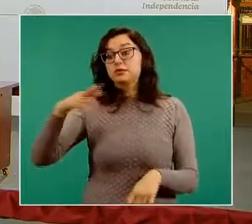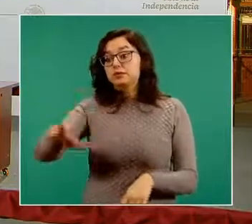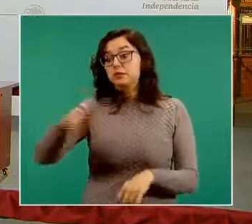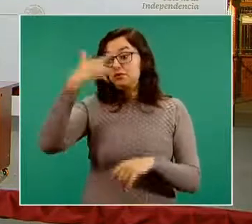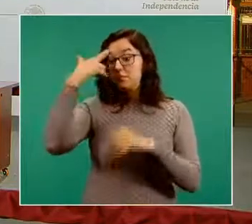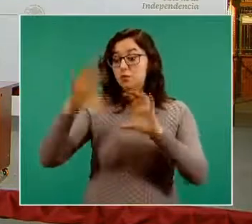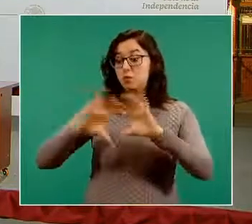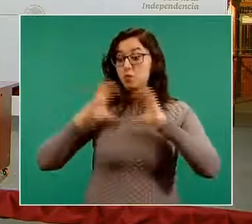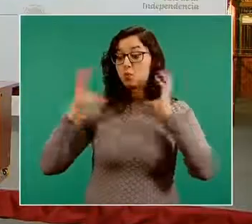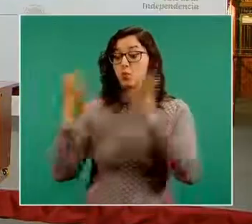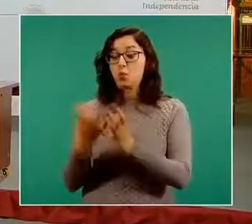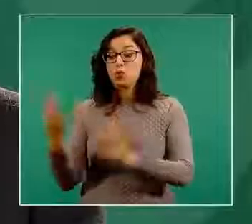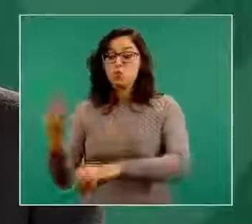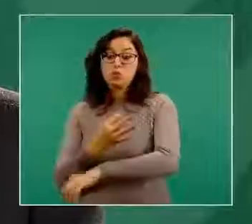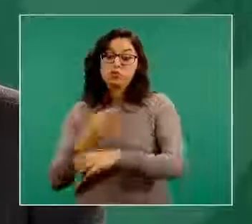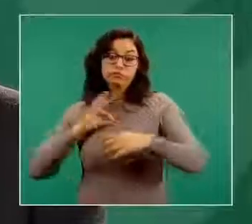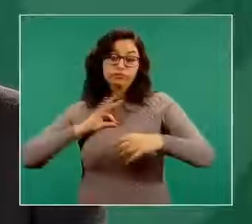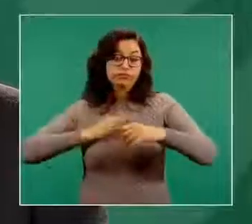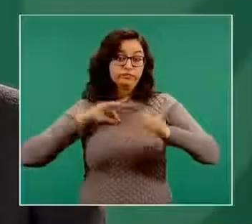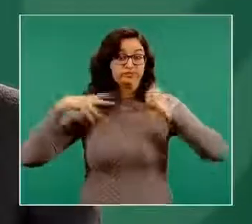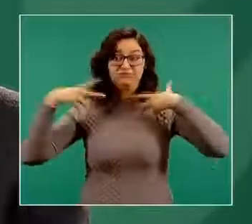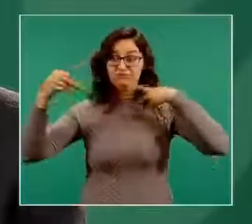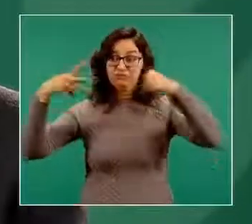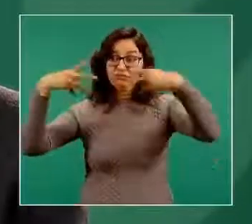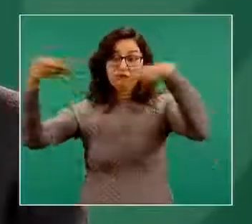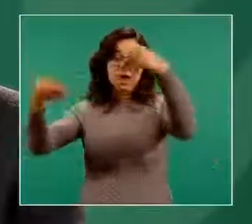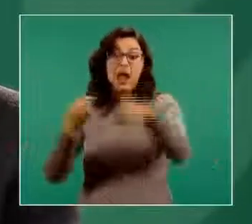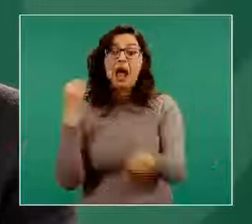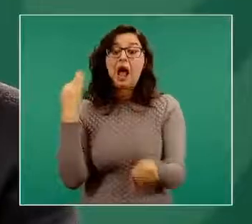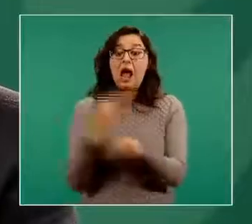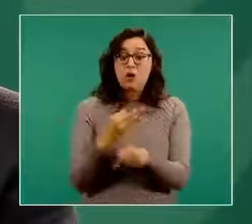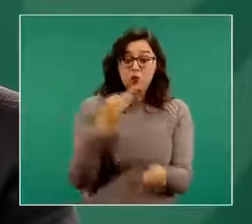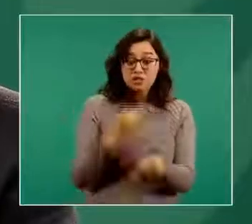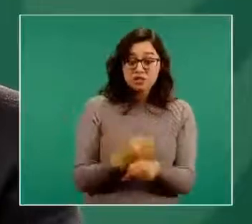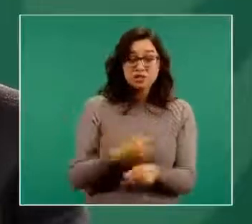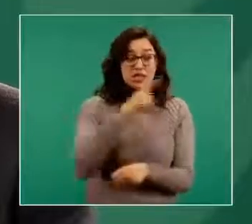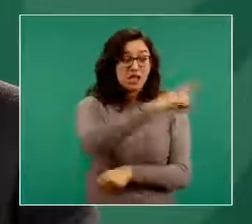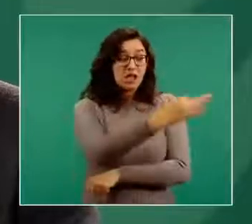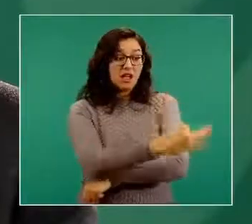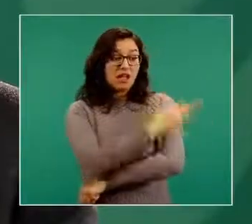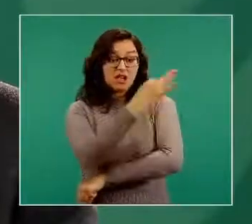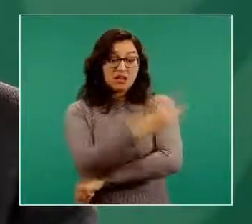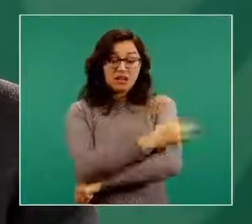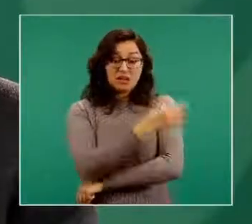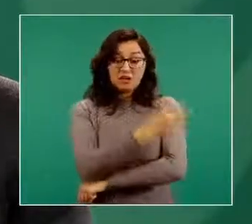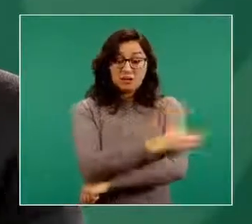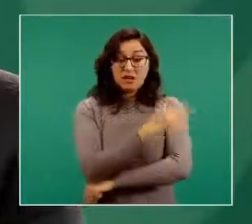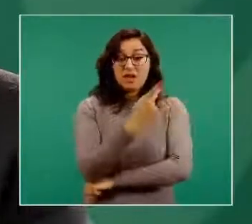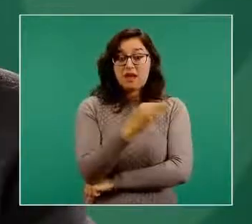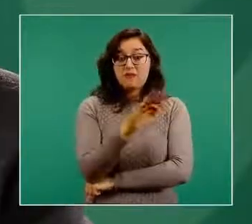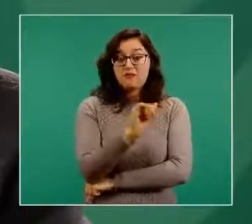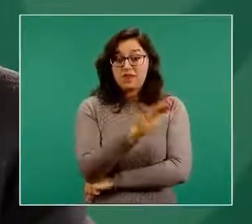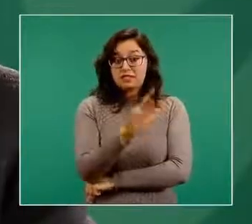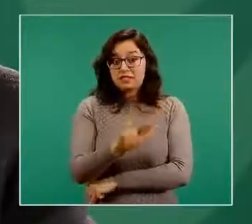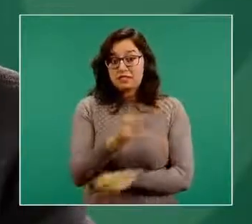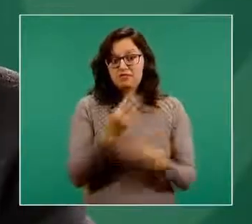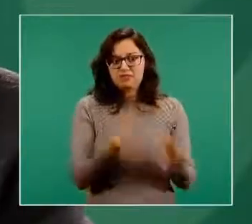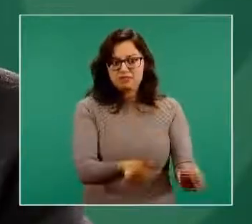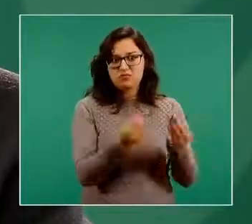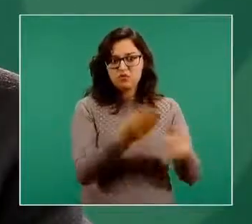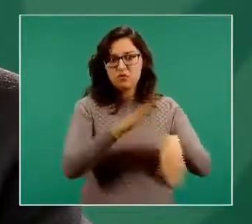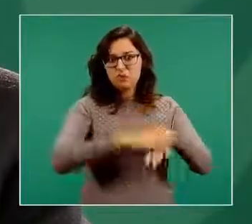hasta el momento la compañía que más ha producido dosis de vacunas y la que más ha distribuido a